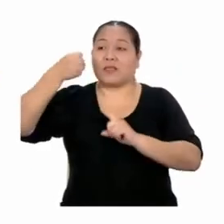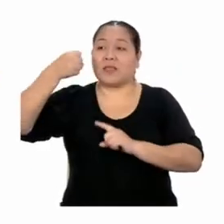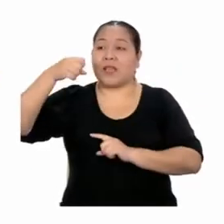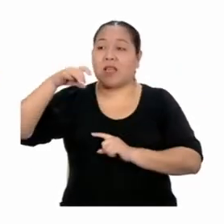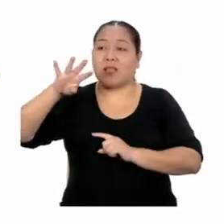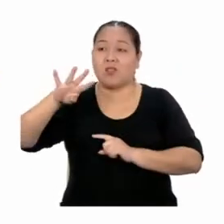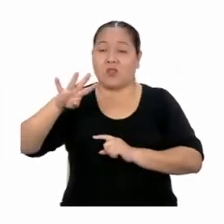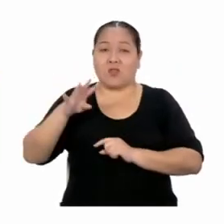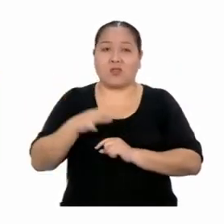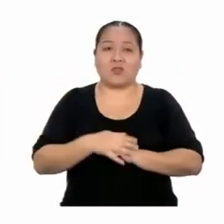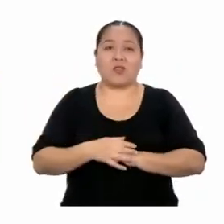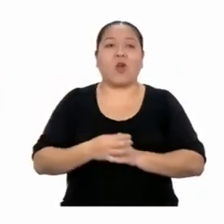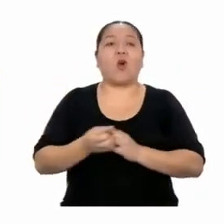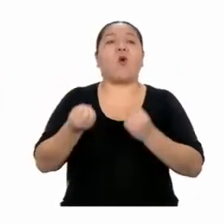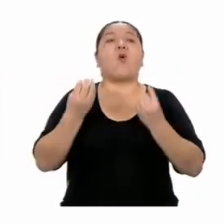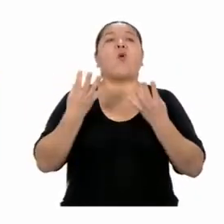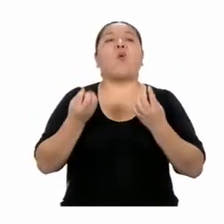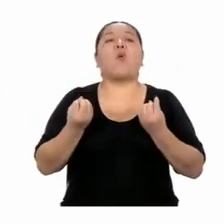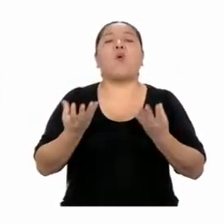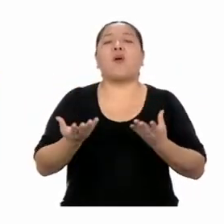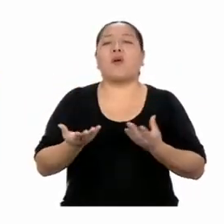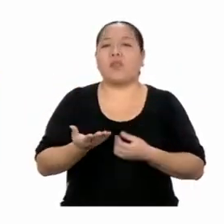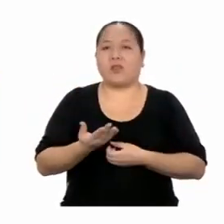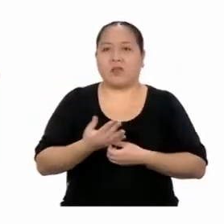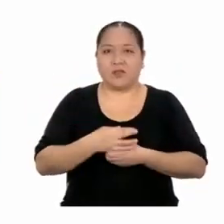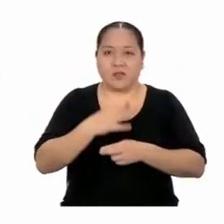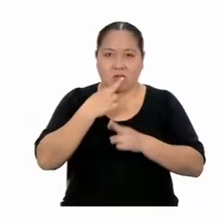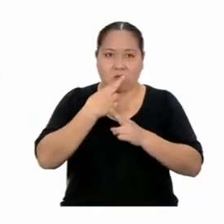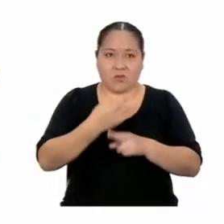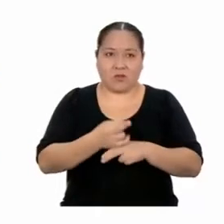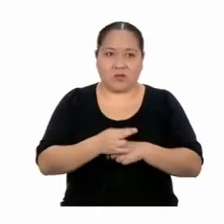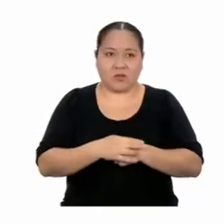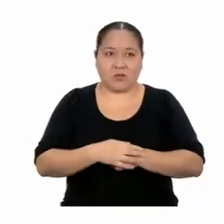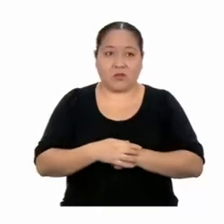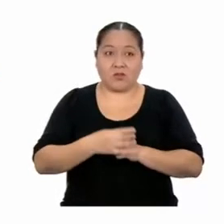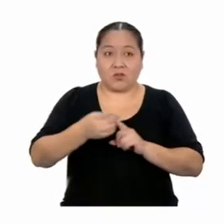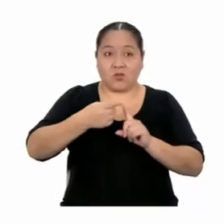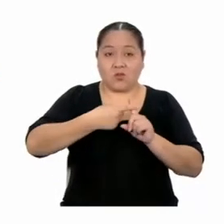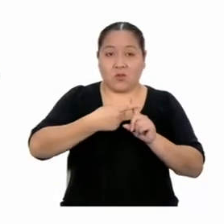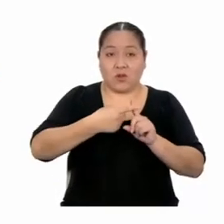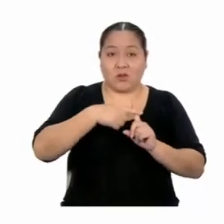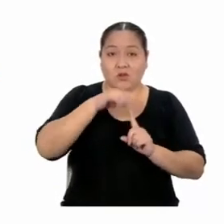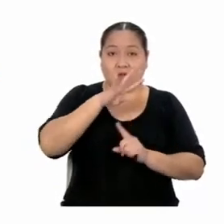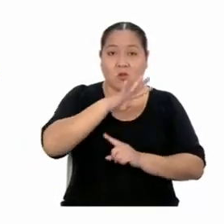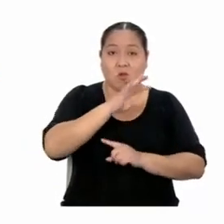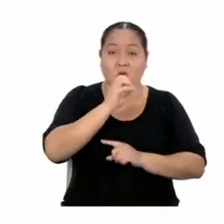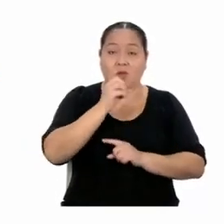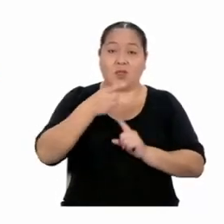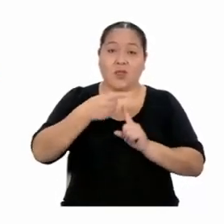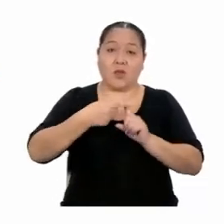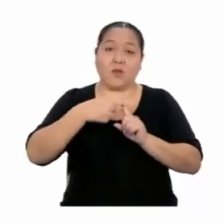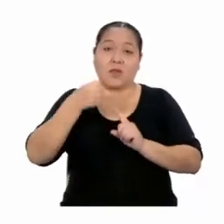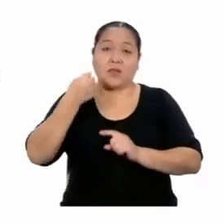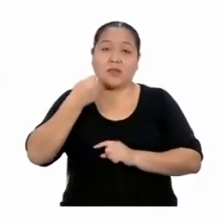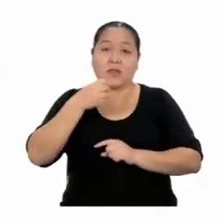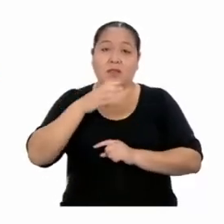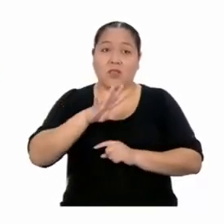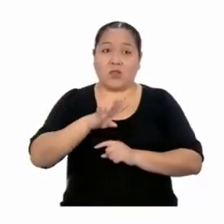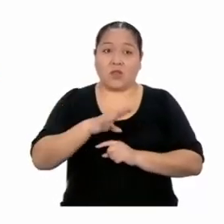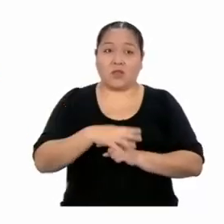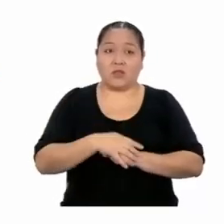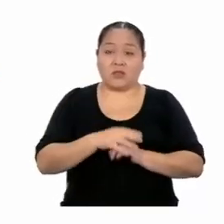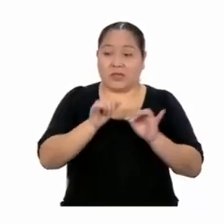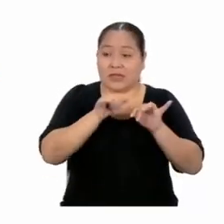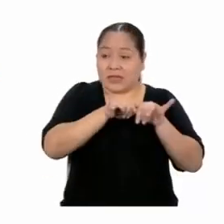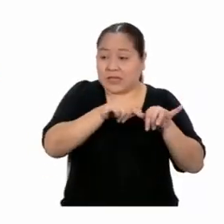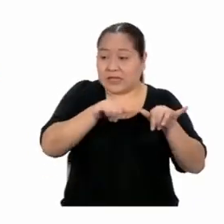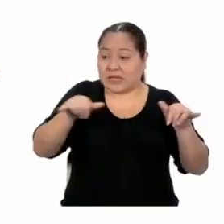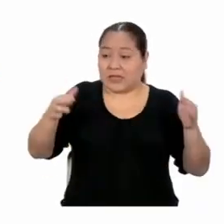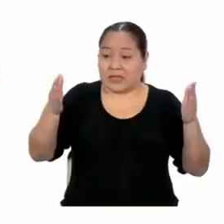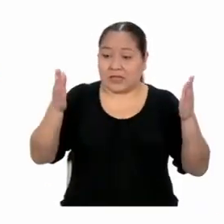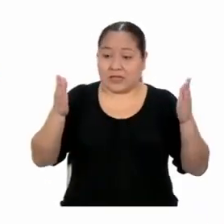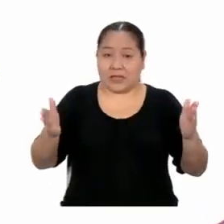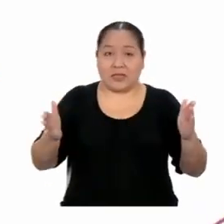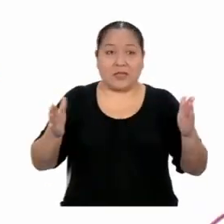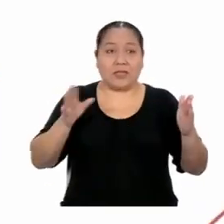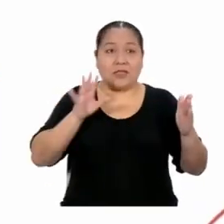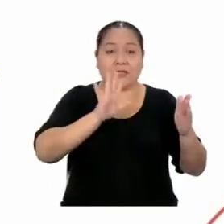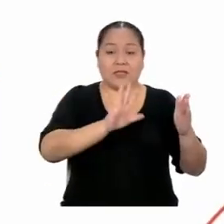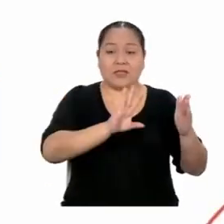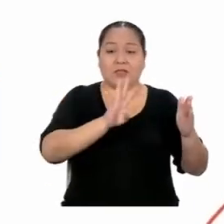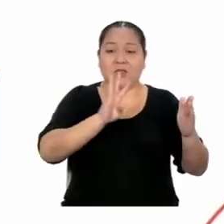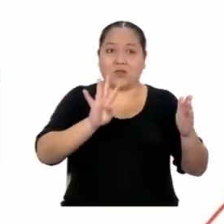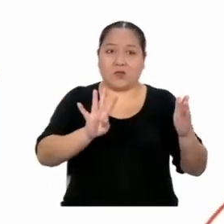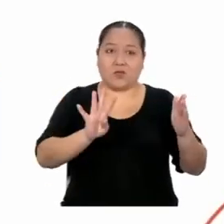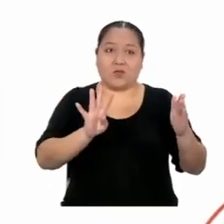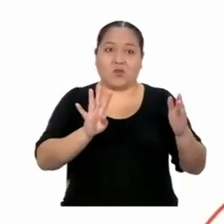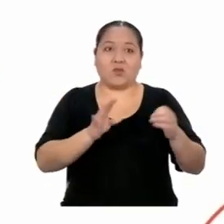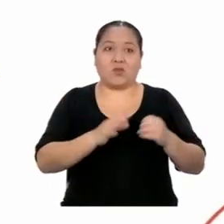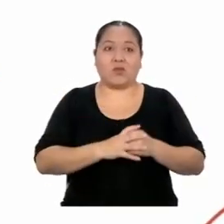restantes. ¿Cuánto obtendríamos? Si sumamos ambos números, descubrimos que el largo del rectángulo es de 54